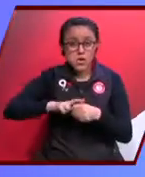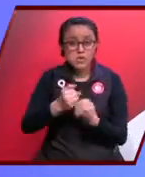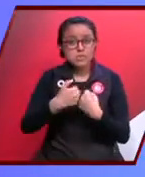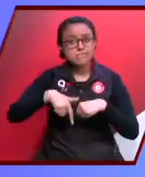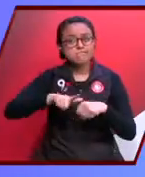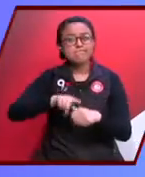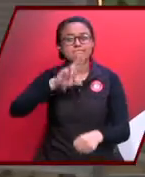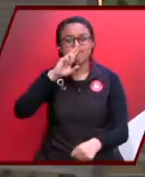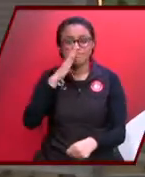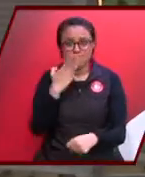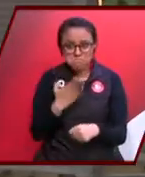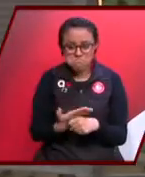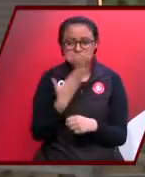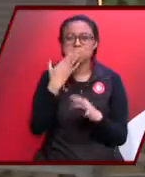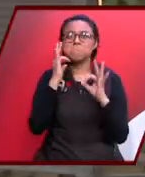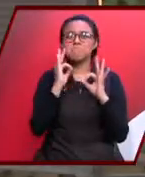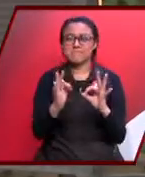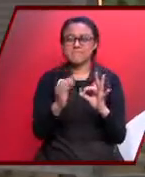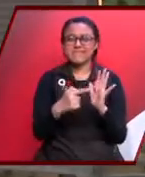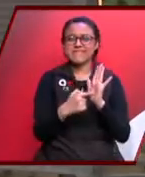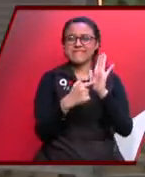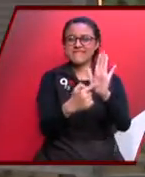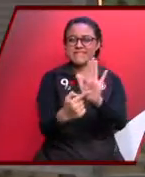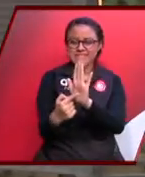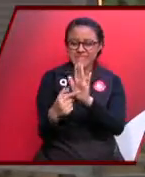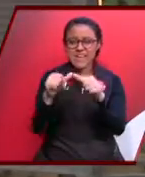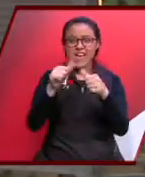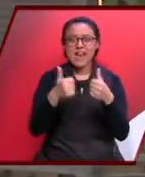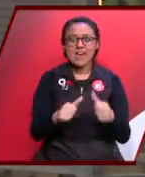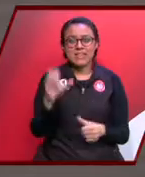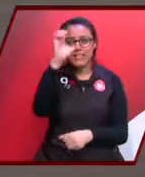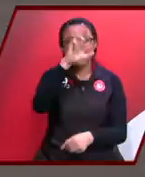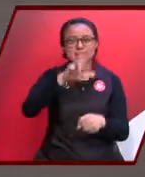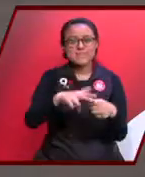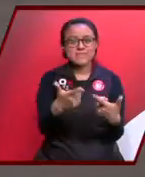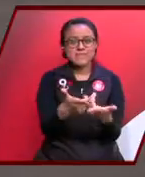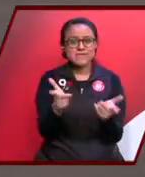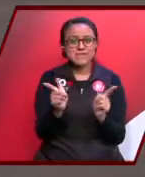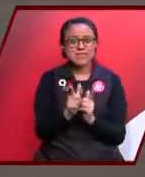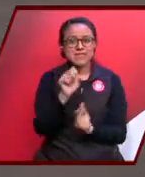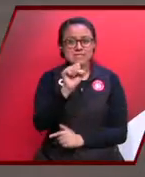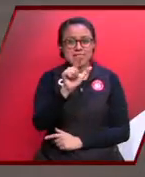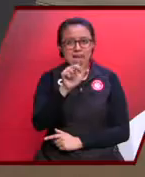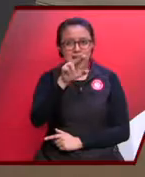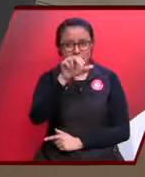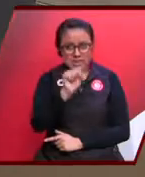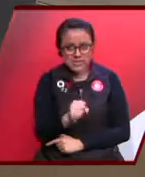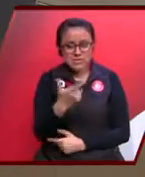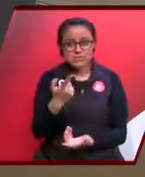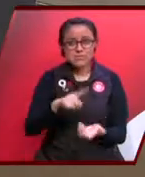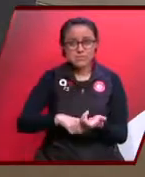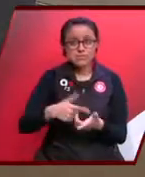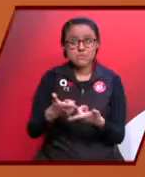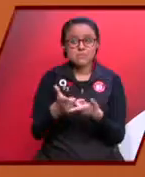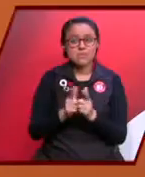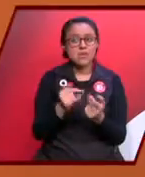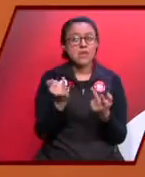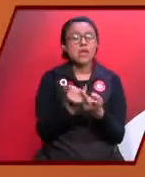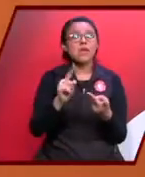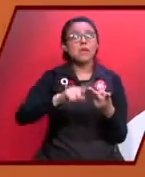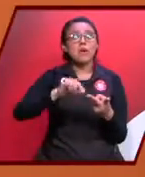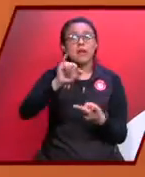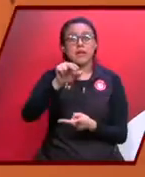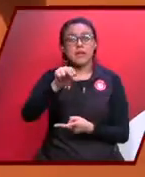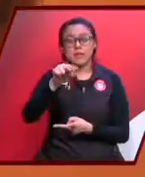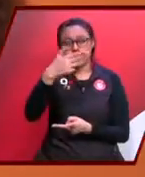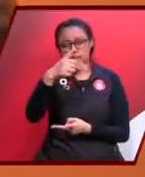socialmente responsable. La muestra fue organizada por Arte y Cultura de Grupo Salinas, a quien pertenece la colección, en colaboración con el INAH. Representa